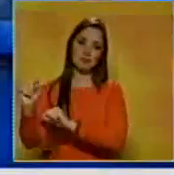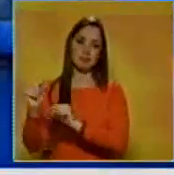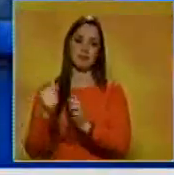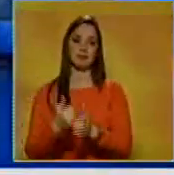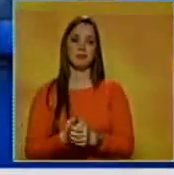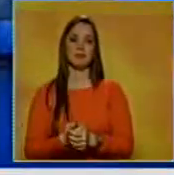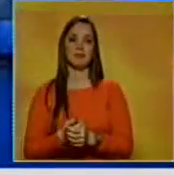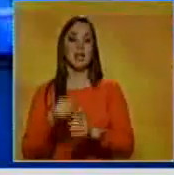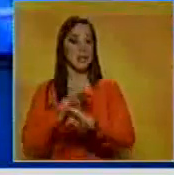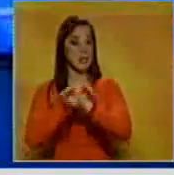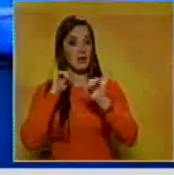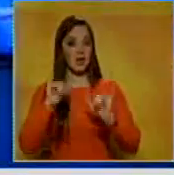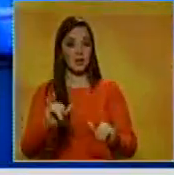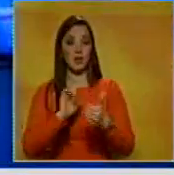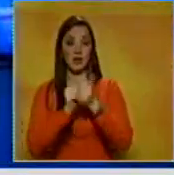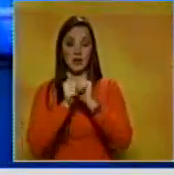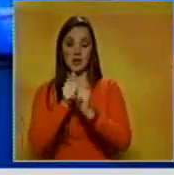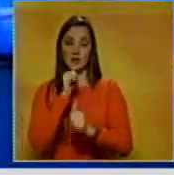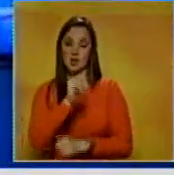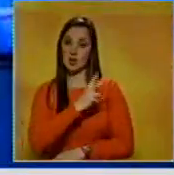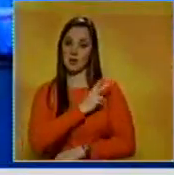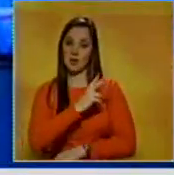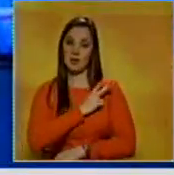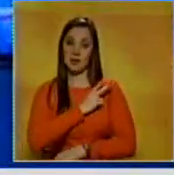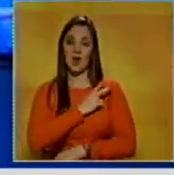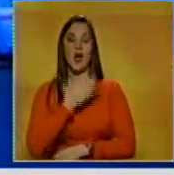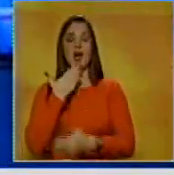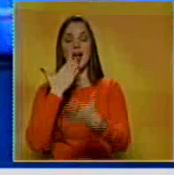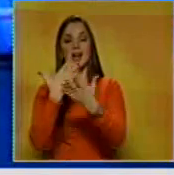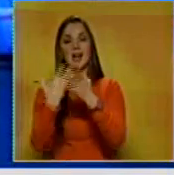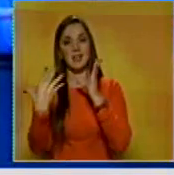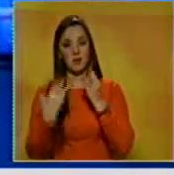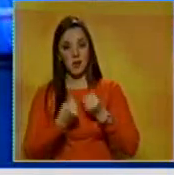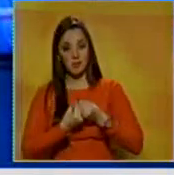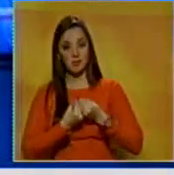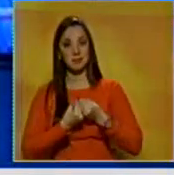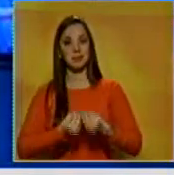Y hasta aquí la información deportiva en Noticiero Venevisión. Gracias por su compañía.